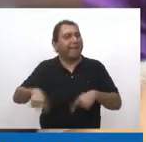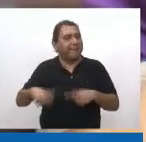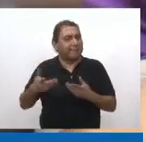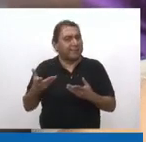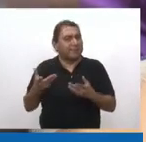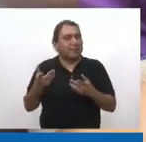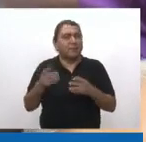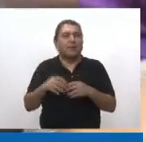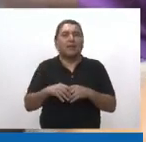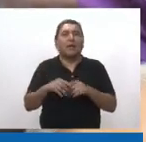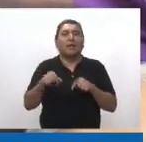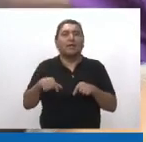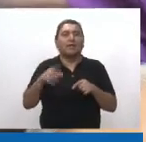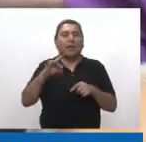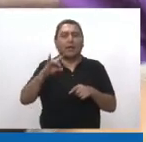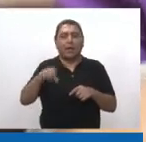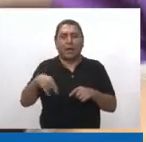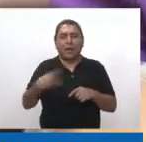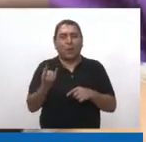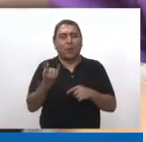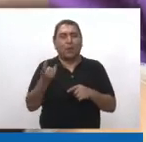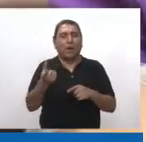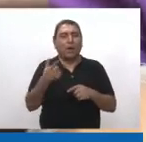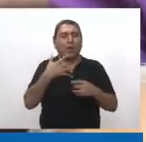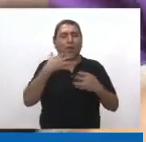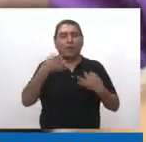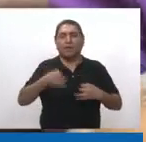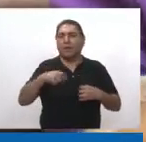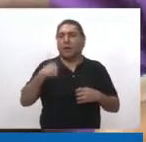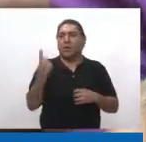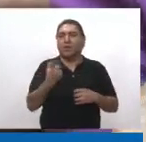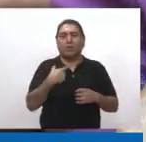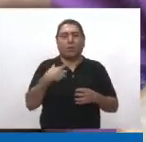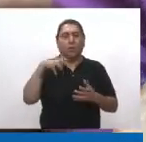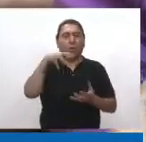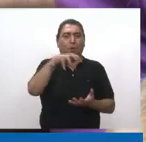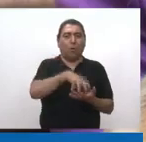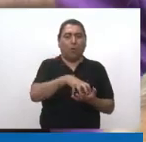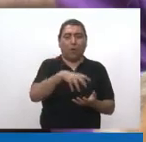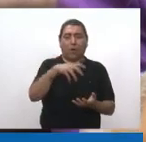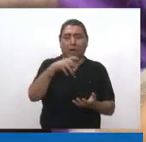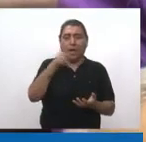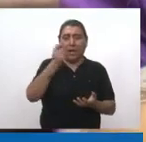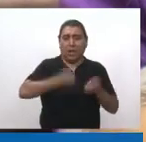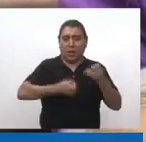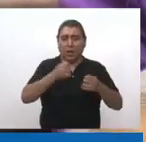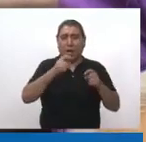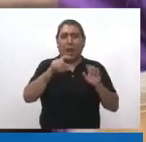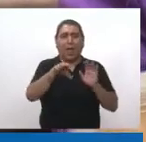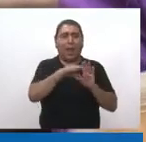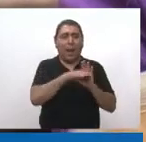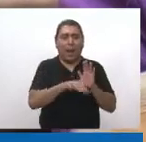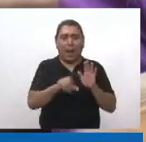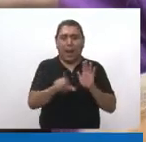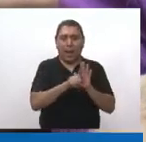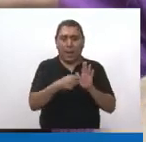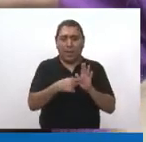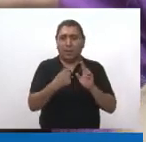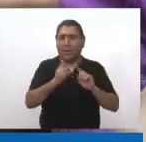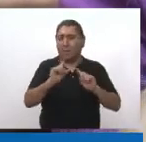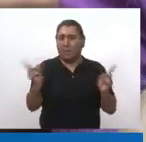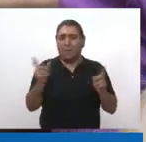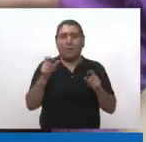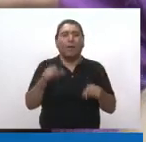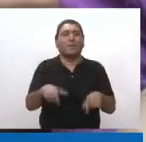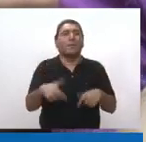trata esta necesidad y urgencia que no la define nuestro ordenamiento jurídico, ni siquiera en la ley reglamentaria. Pero bueno, es que debe existir un